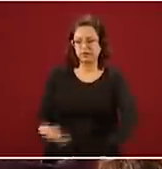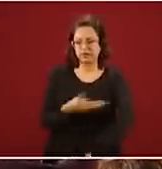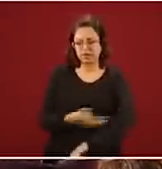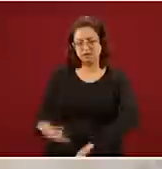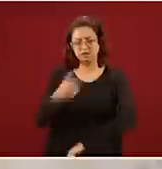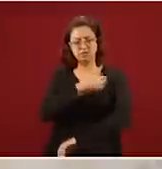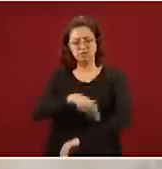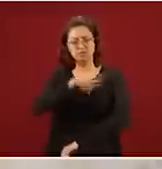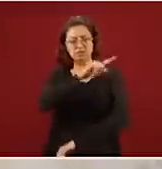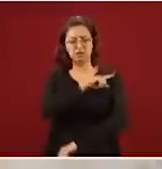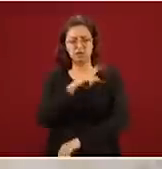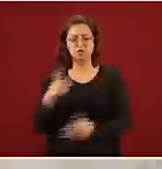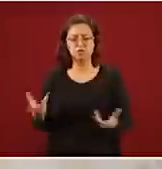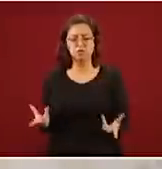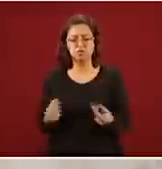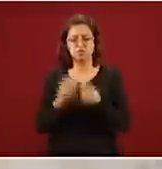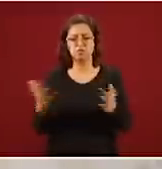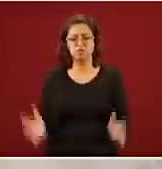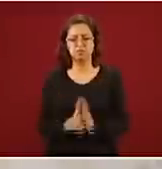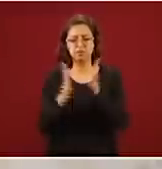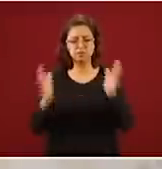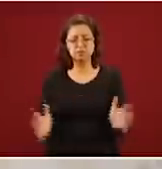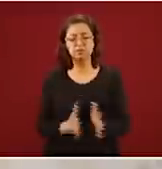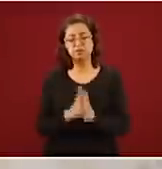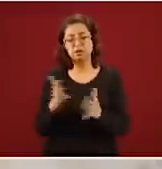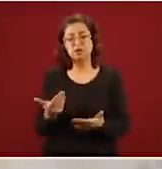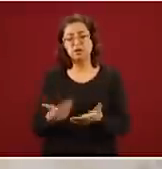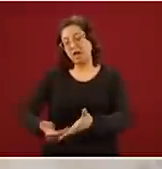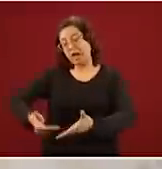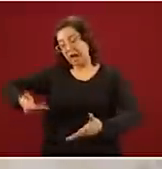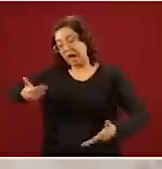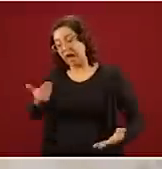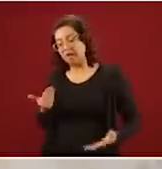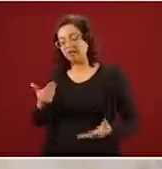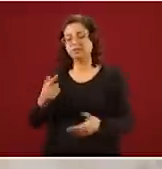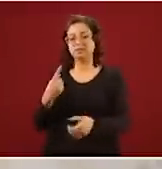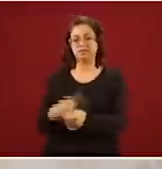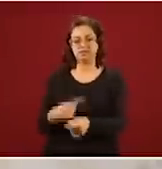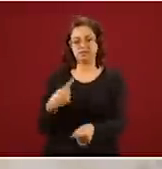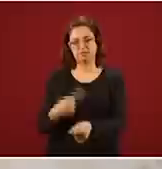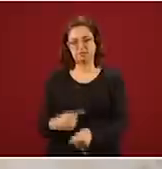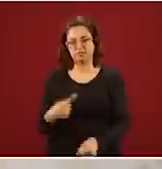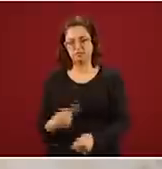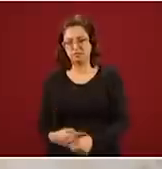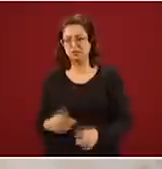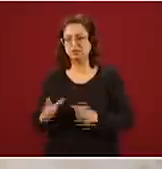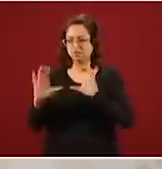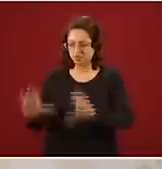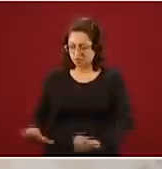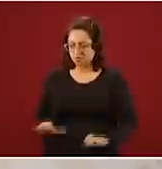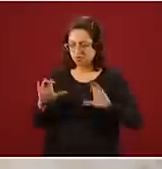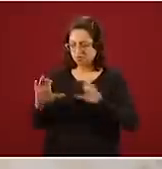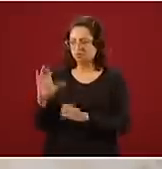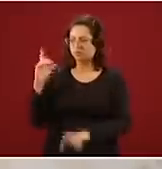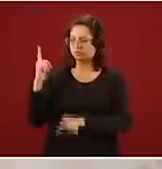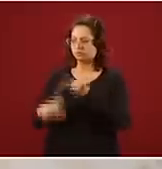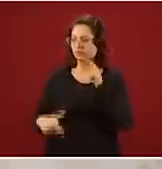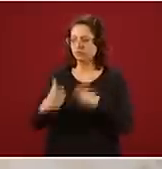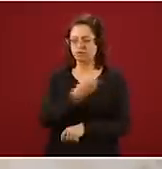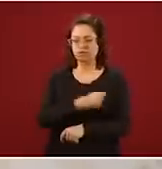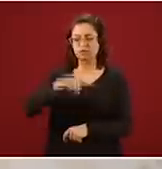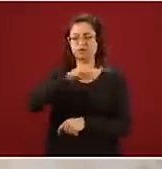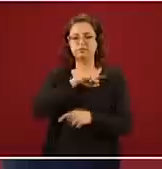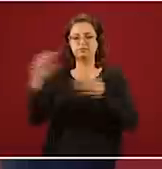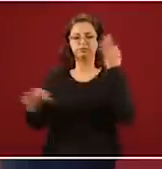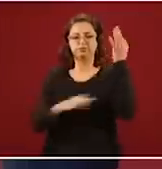es principalmente para reforzar la prevención de enfermedades y la promoción de la salud. Es claro